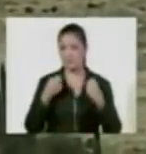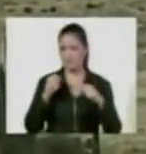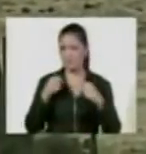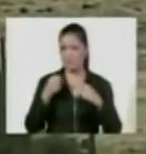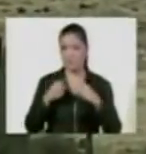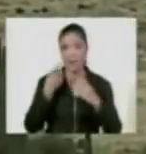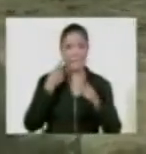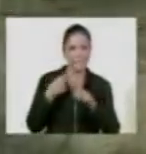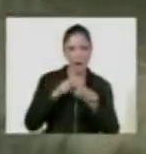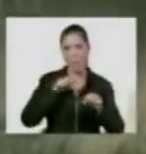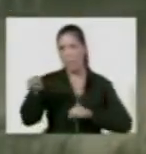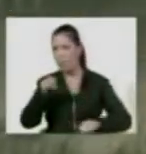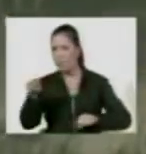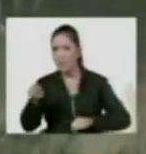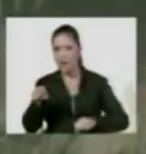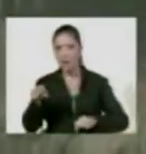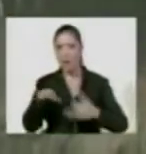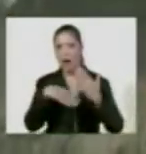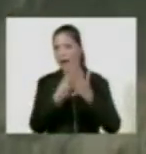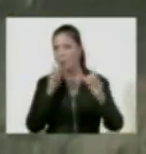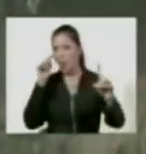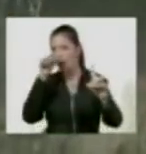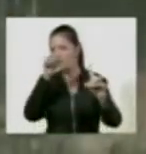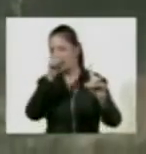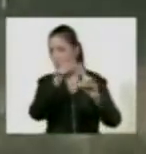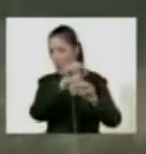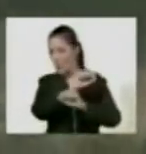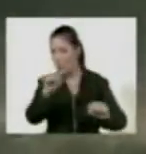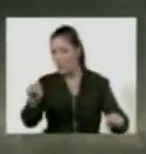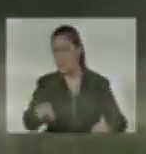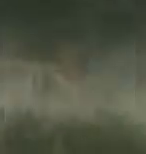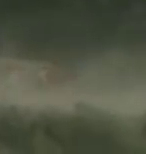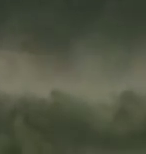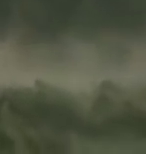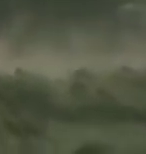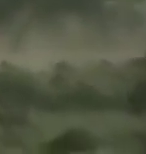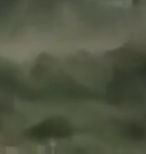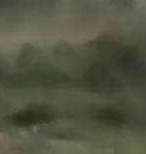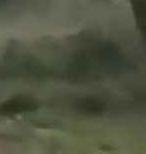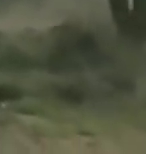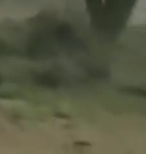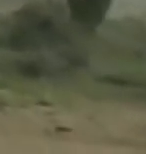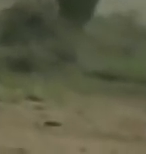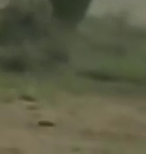movimiento hacia el objetivo. Esta base de fuego cuenta con tres vehículos.